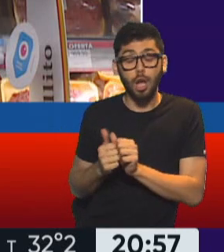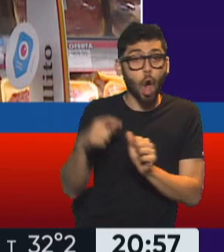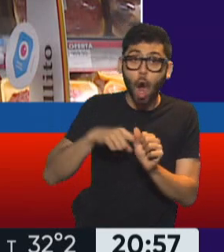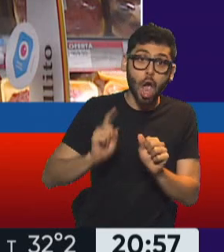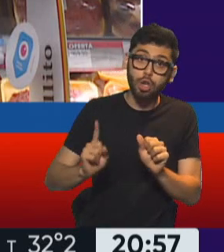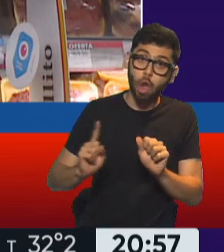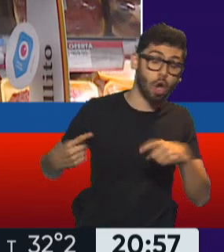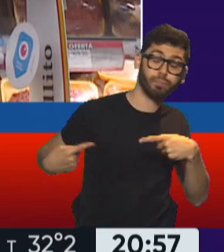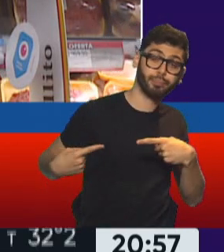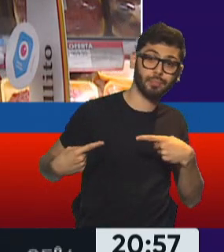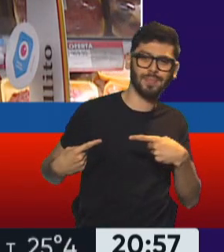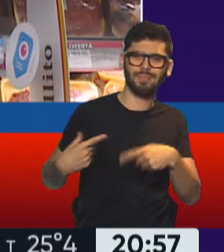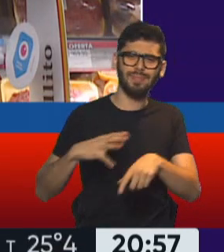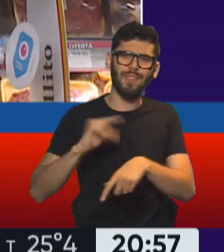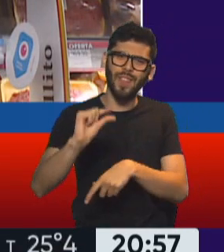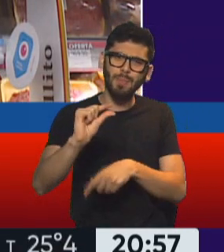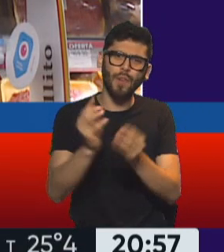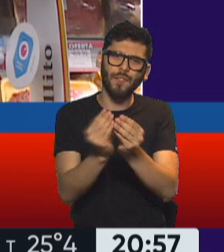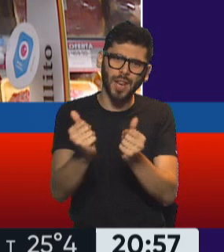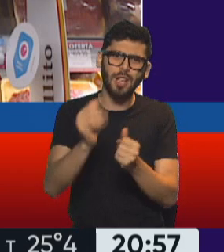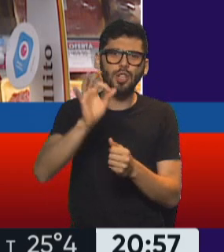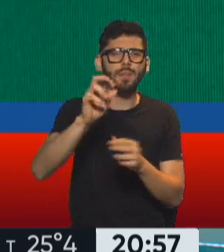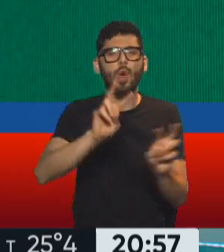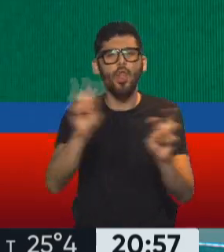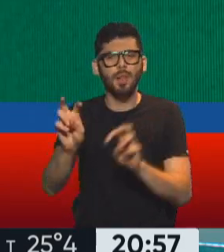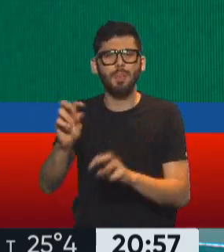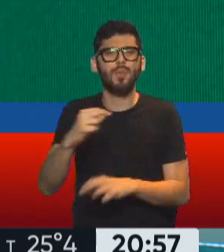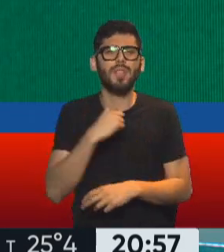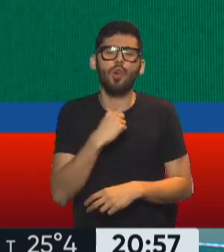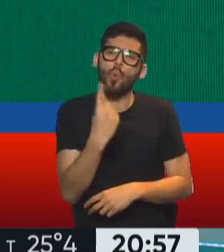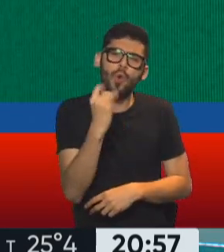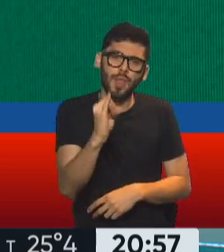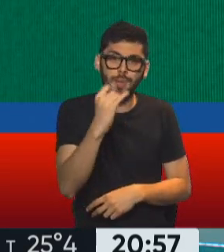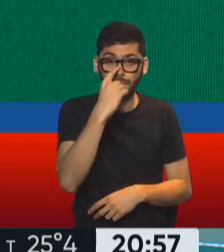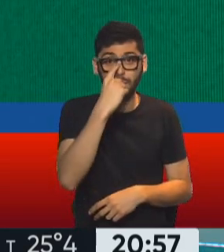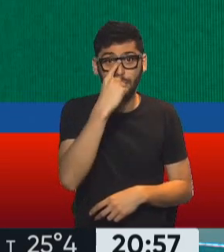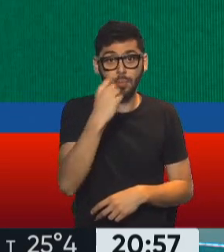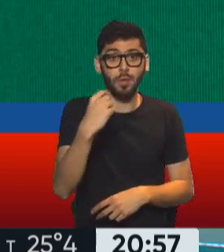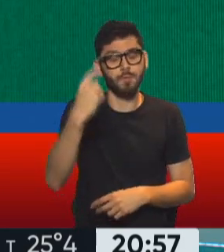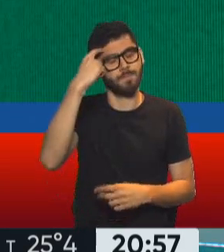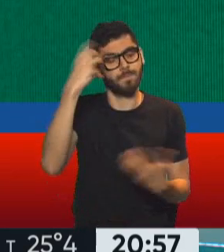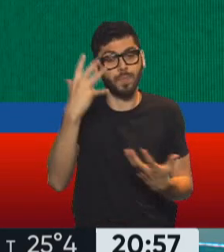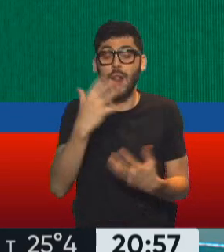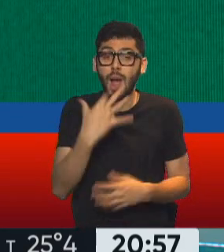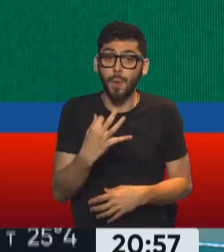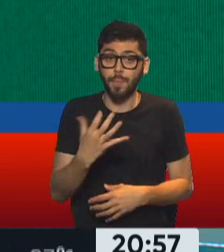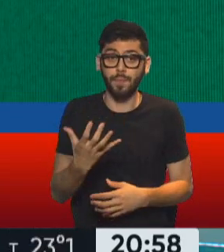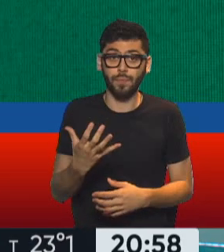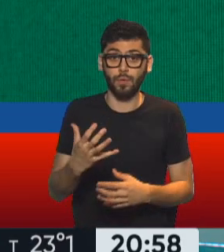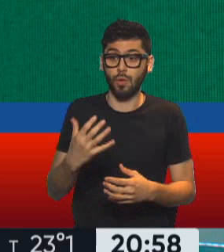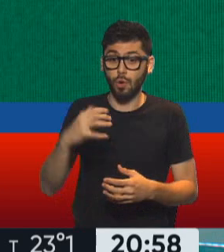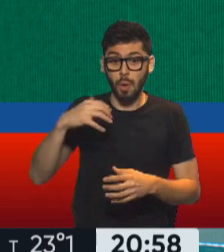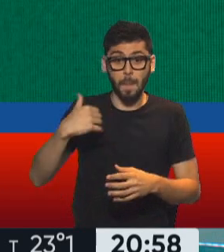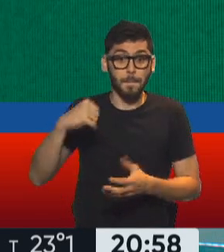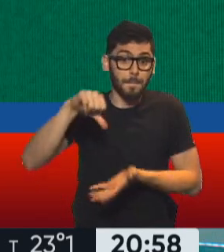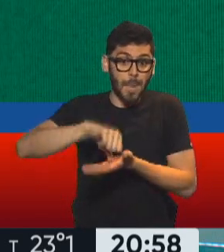política... Estamos ya muy cerquita del cierre y sé que vamos a cerrar con otro tema, pero quiero hacer esta observación porque a mí me quedó haciendo tanto ruido. La verdad es muy doloroso que en un país productor de alimentos como